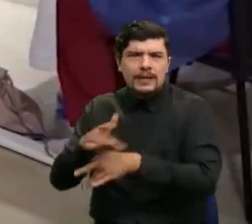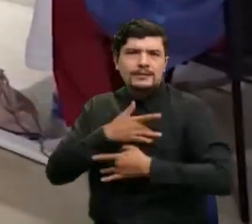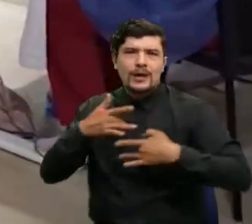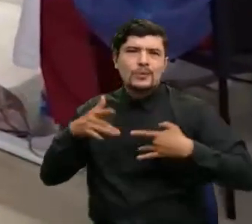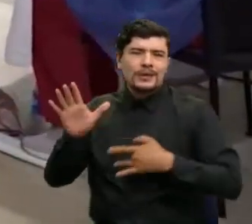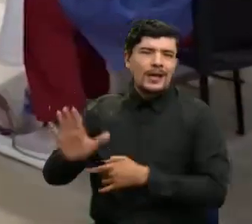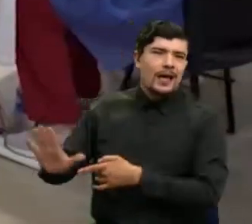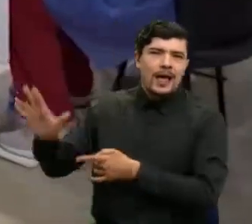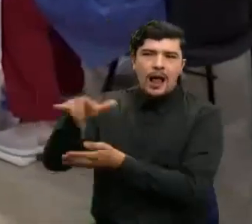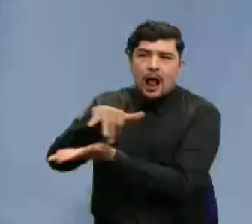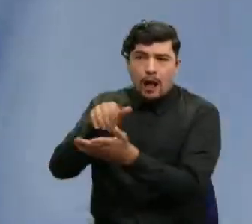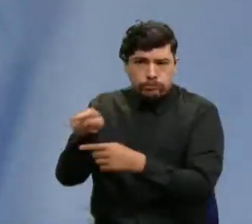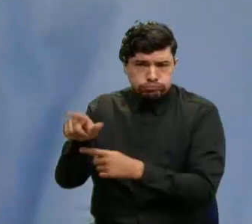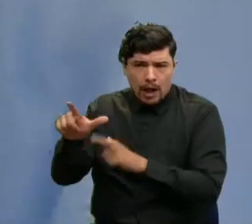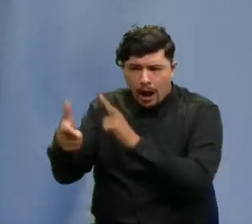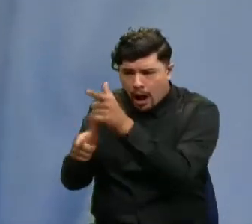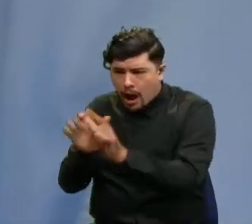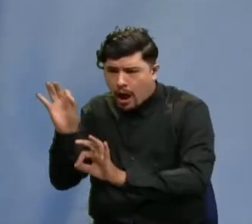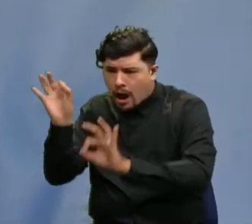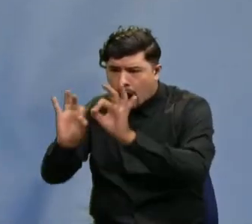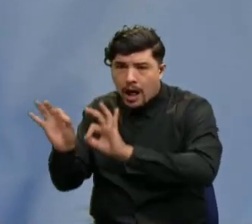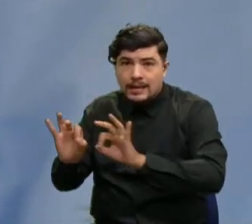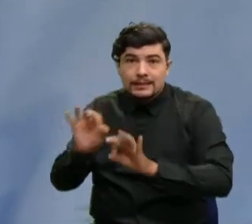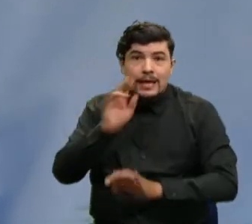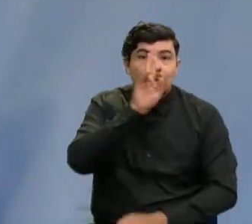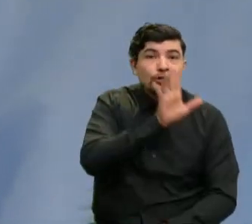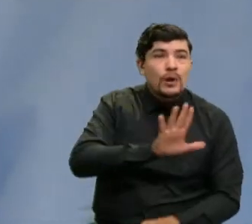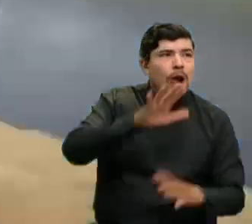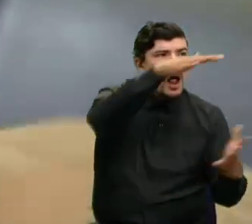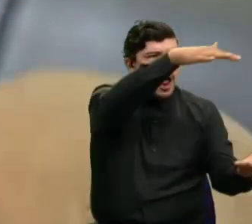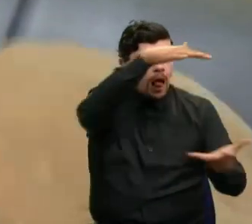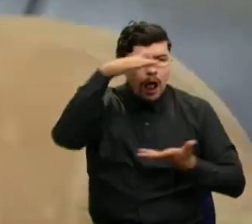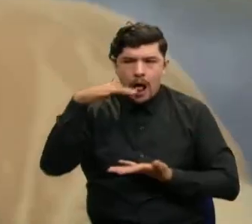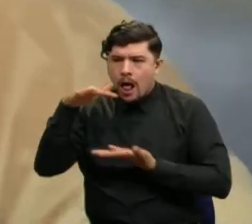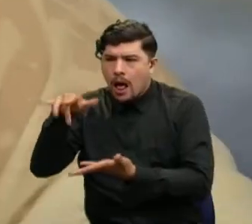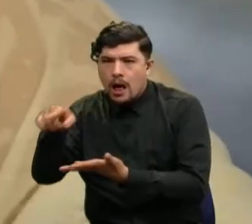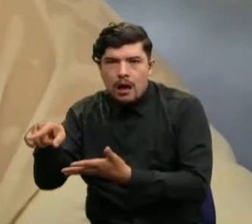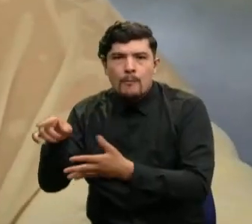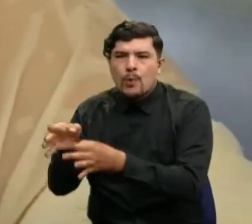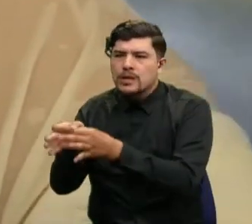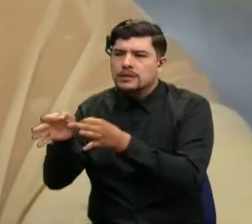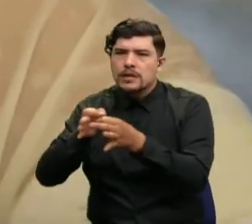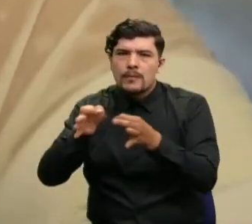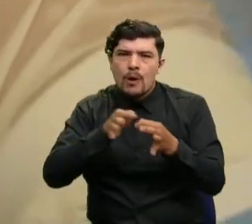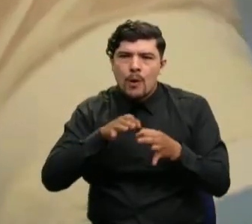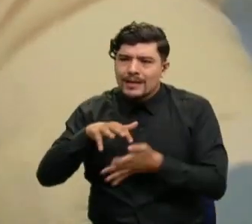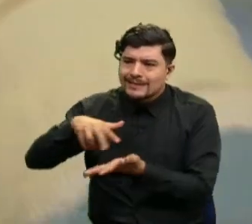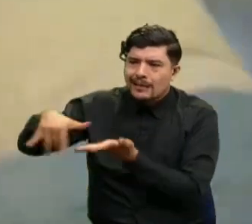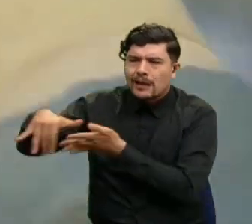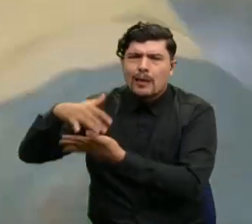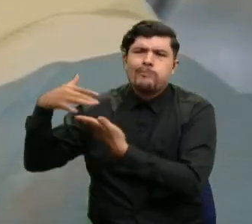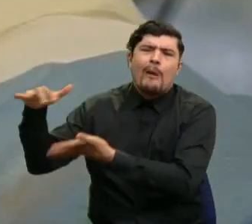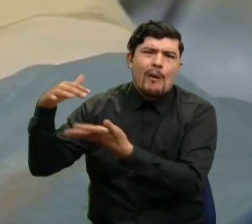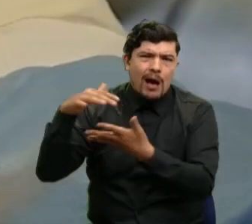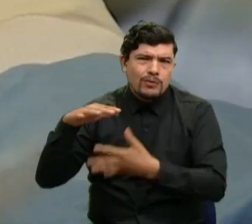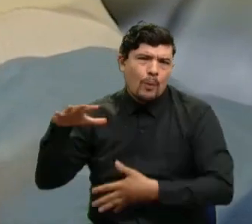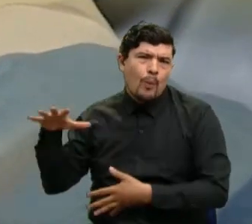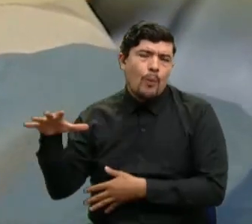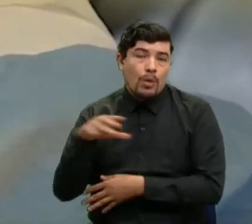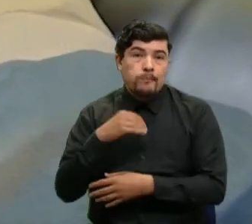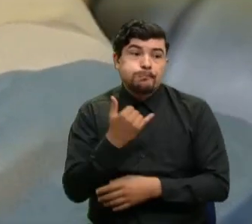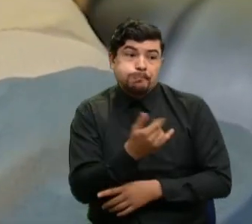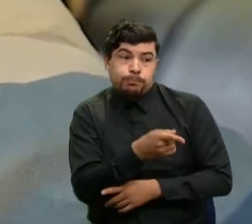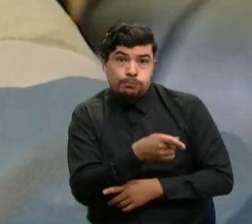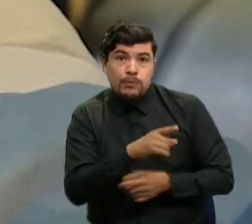impecable. Llegan las vacunas y se distribuyen en los municipios. En Bucaramanga, nosotros hoy contamos con un stock importante